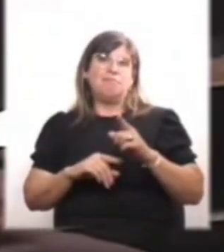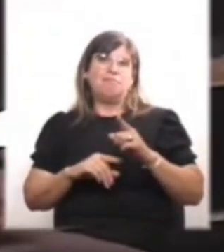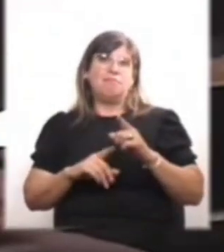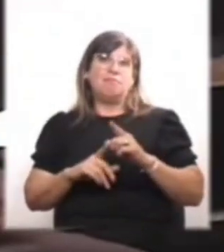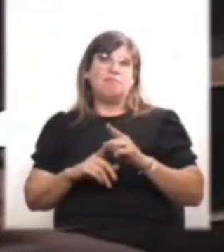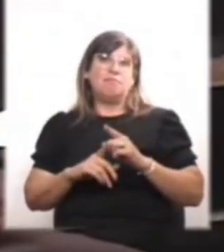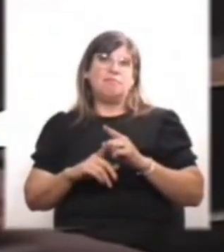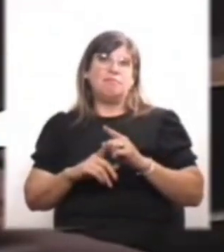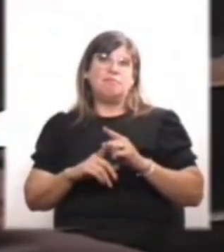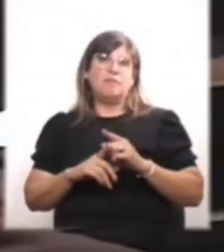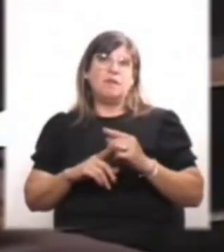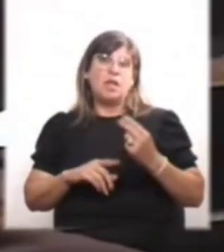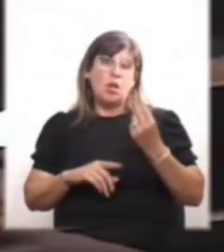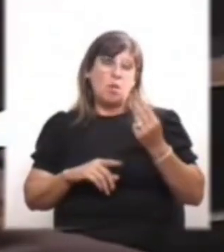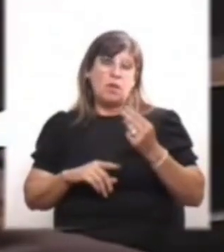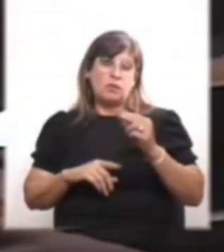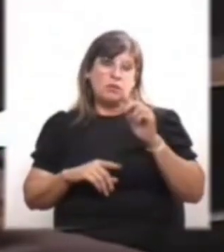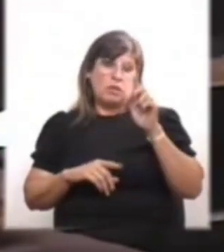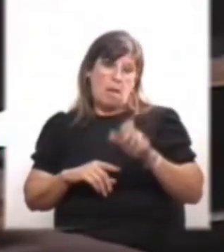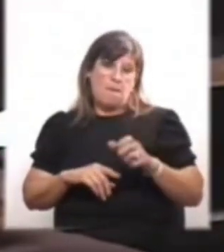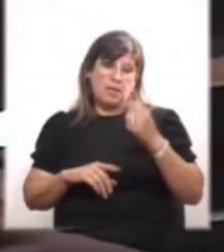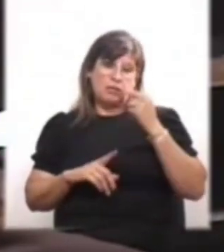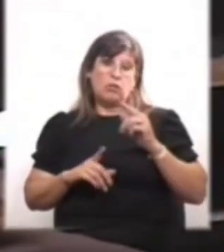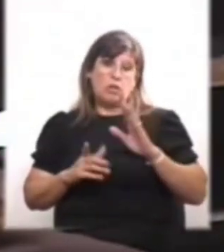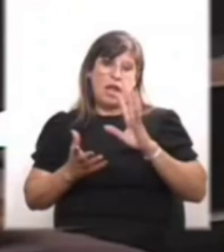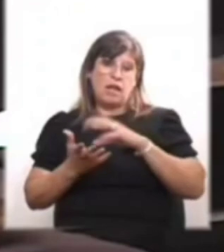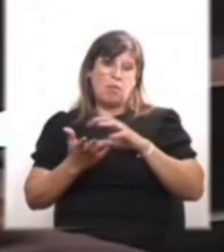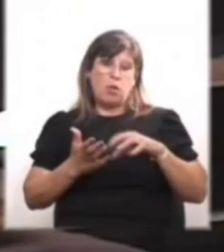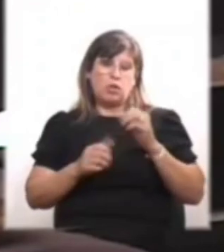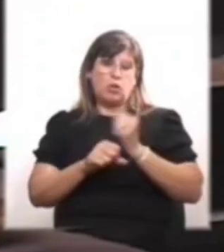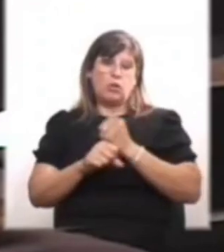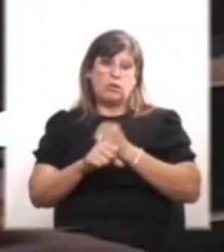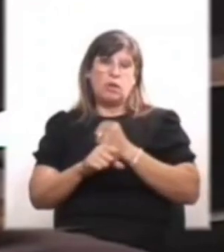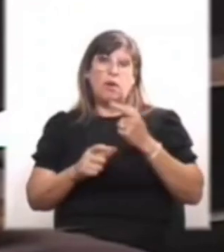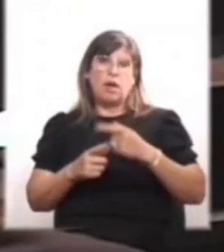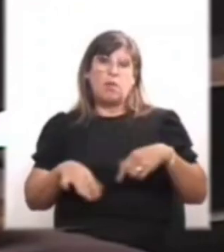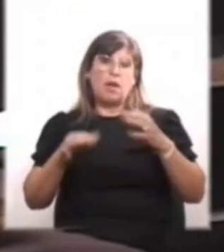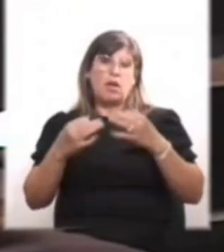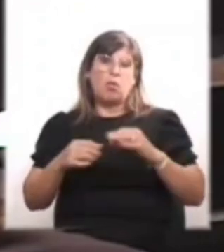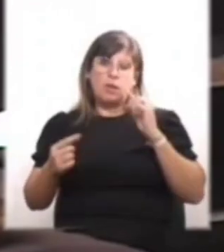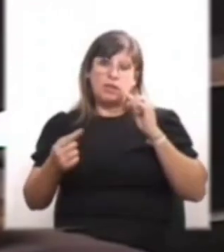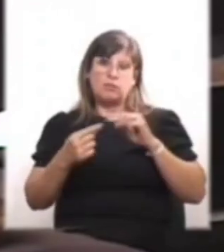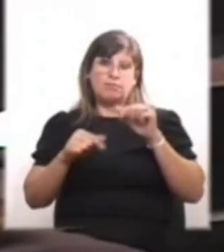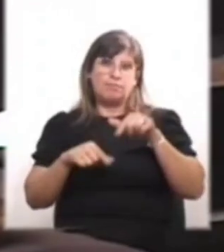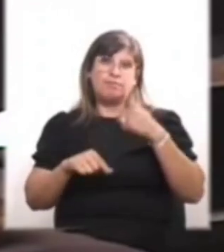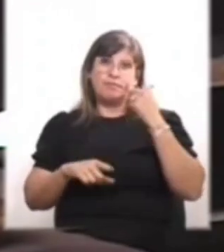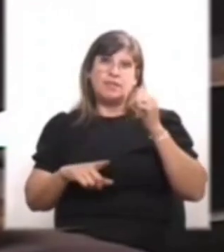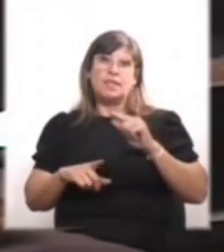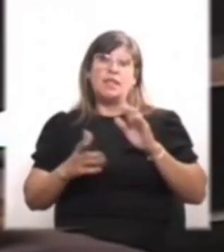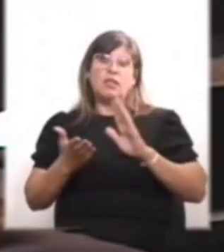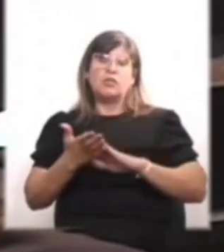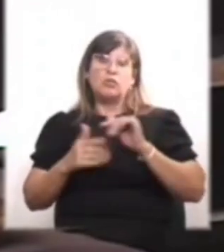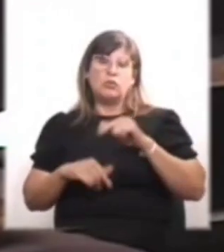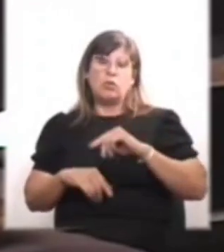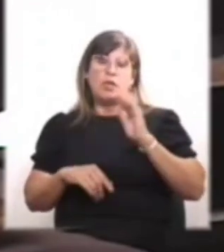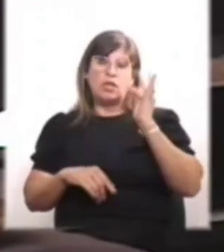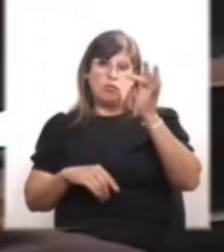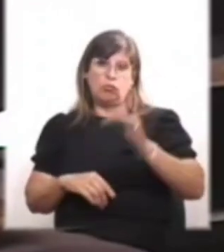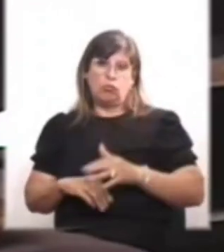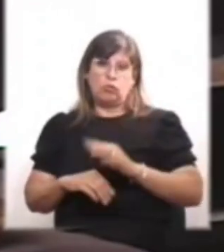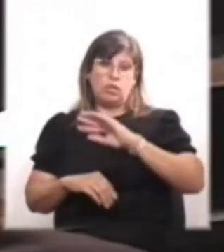créditos personal, puestos de trabajo y atribuciones para el cumplimiento de sus fines en lo relativo al monte en el